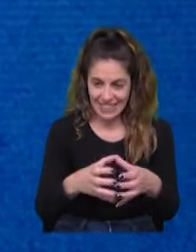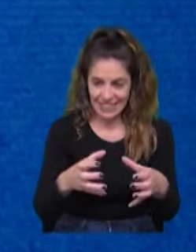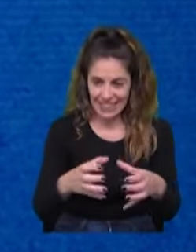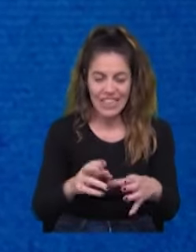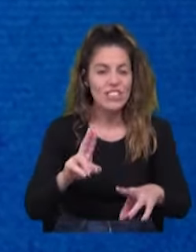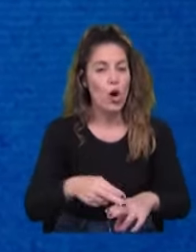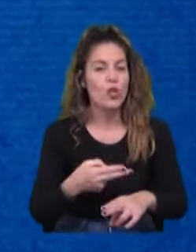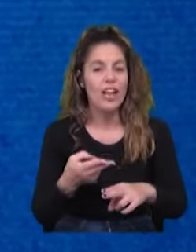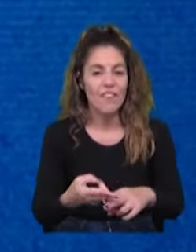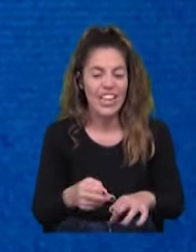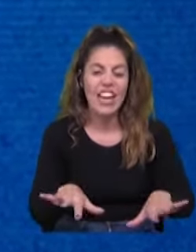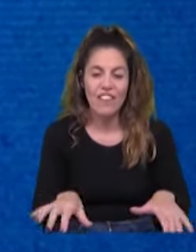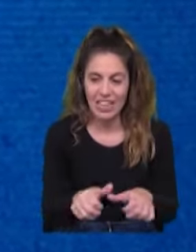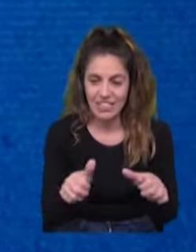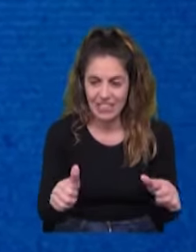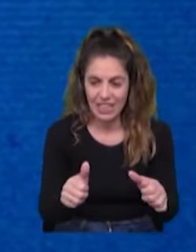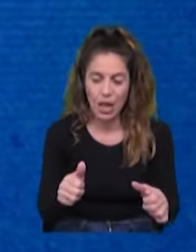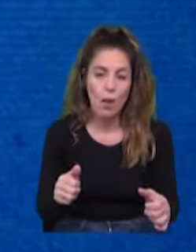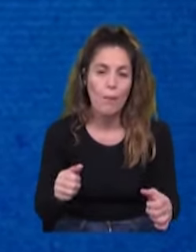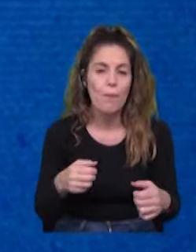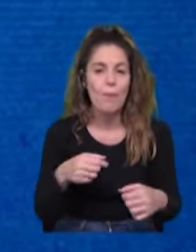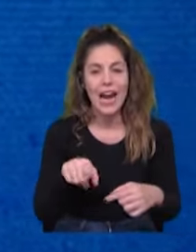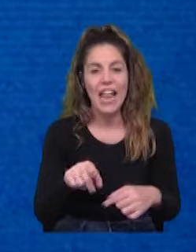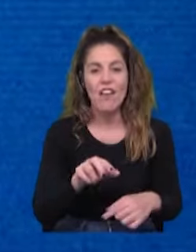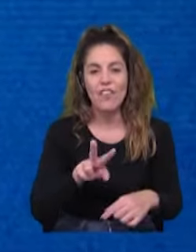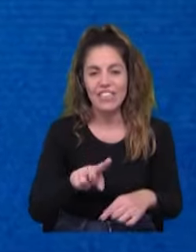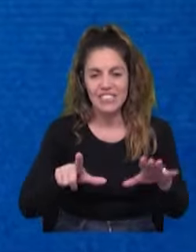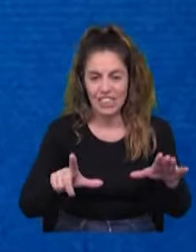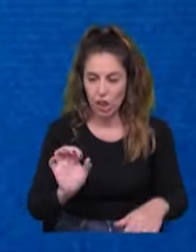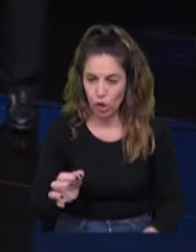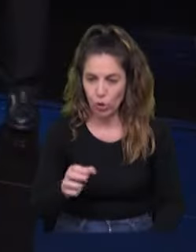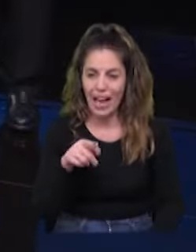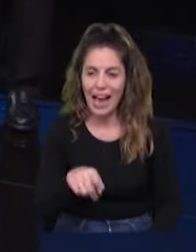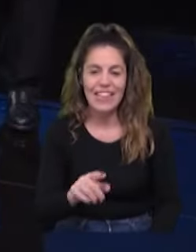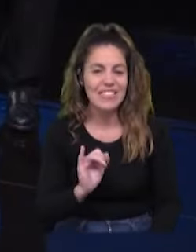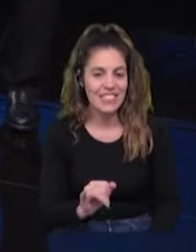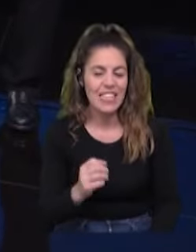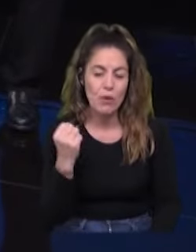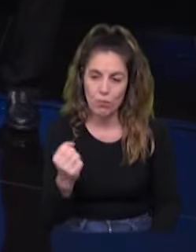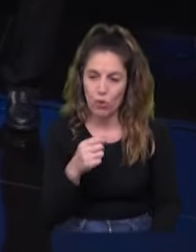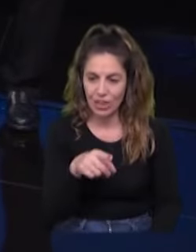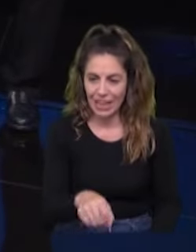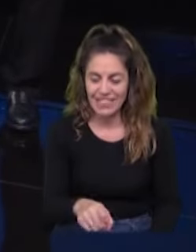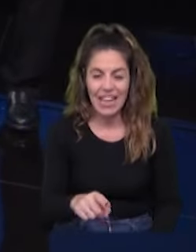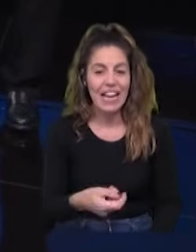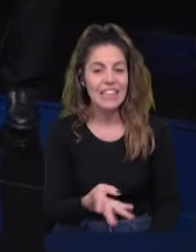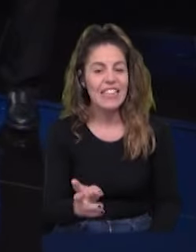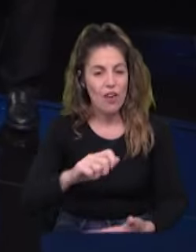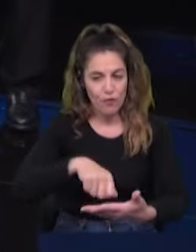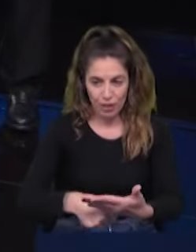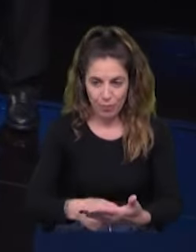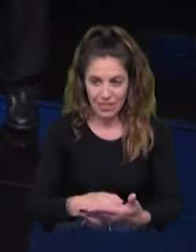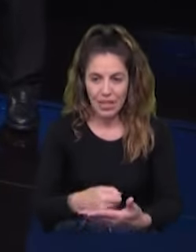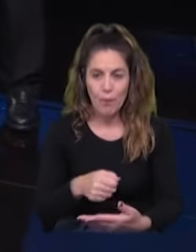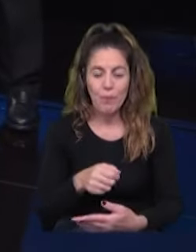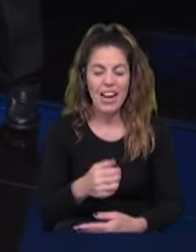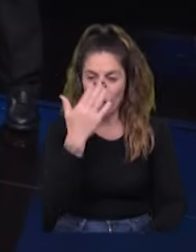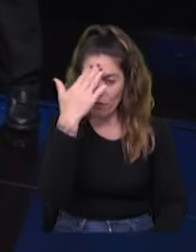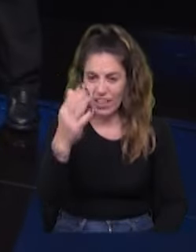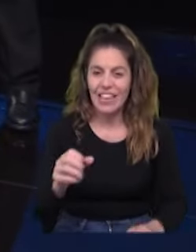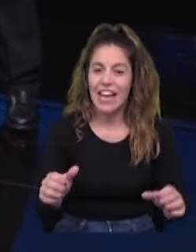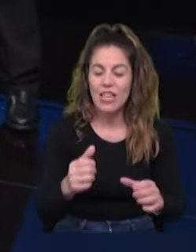nuevamente qué va a ser de cara al 27 de y yo creo que ahí sí importa esta cantidad de firmas para al frente